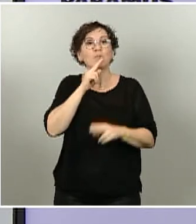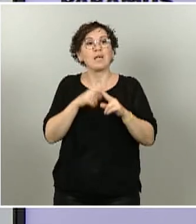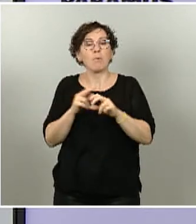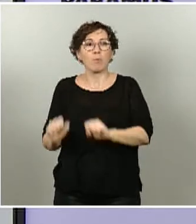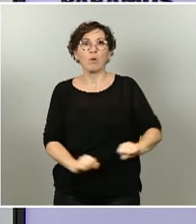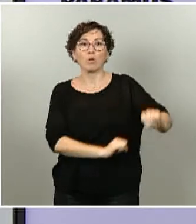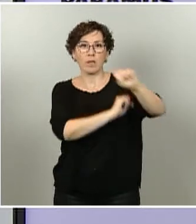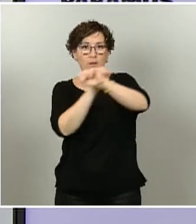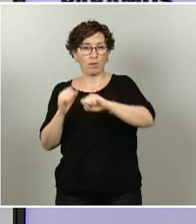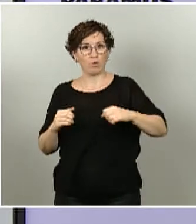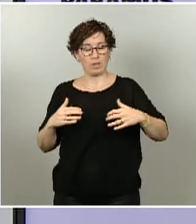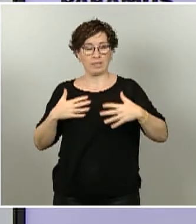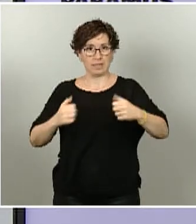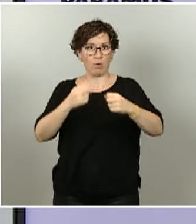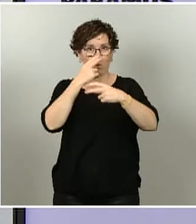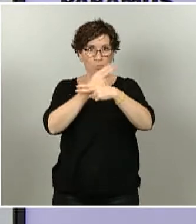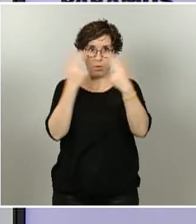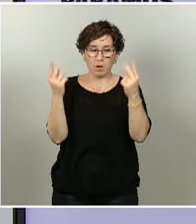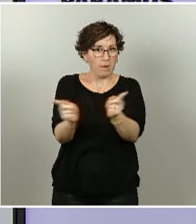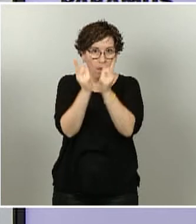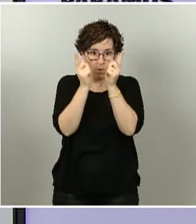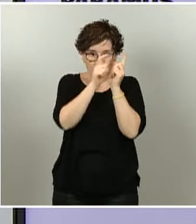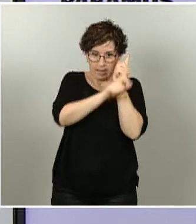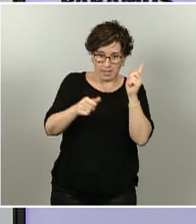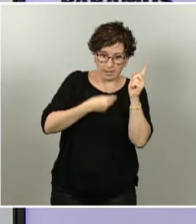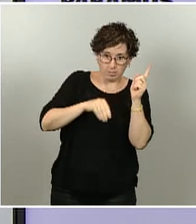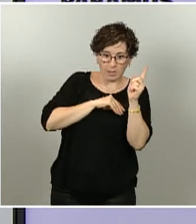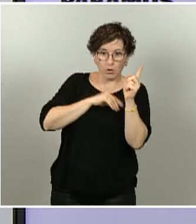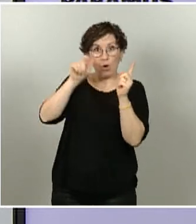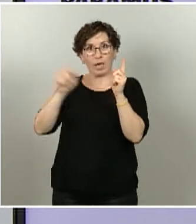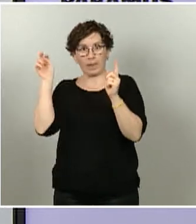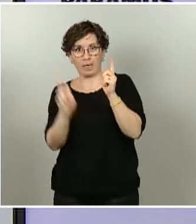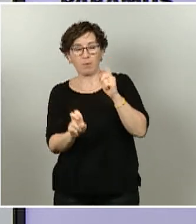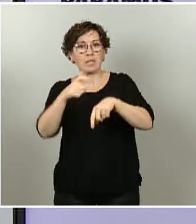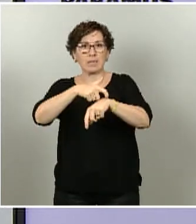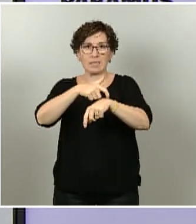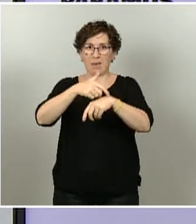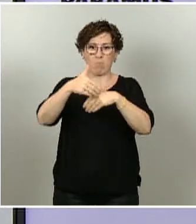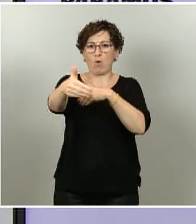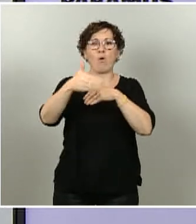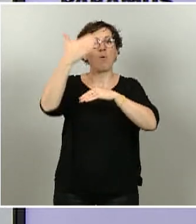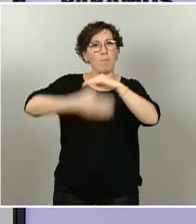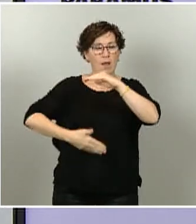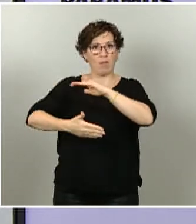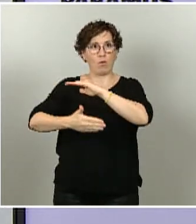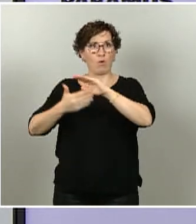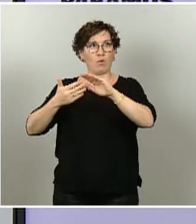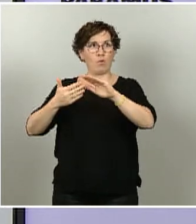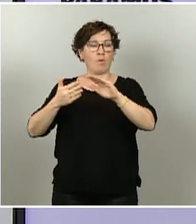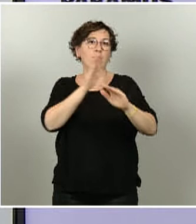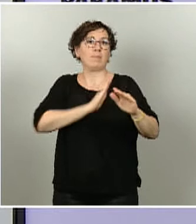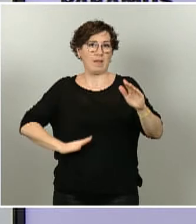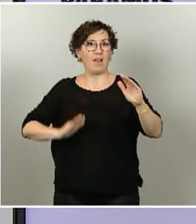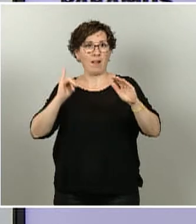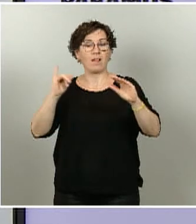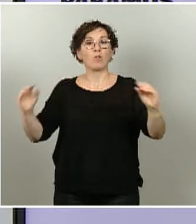de los ciudadanos españoles como de aquellos ciudadanos que nos visitan. Y tiene un horizonte temporal, desde el principio lo hemos dicho, el principio coincidente con la duración del proceso de